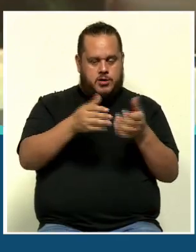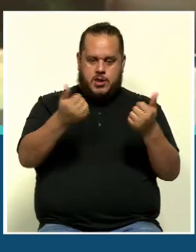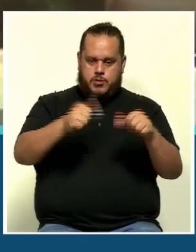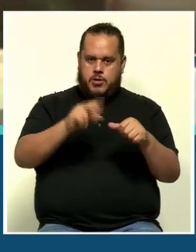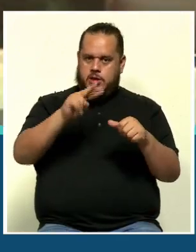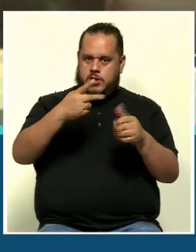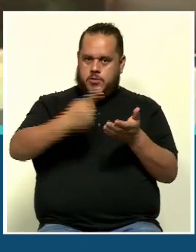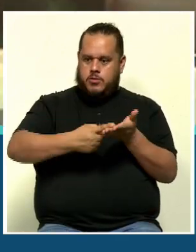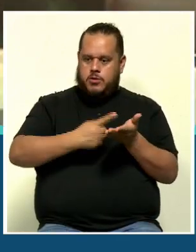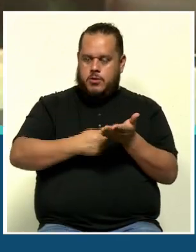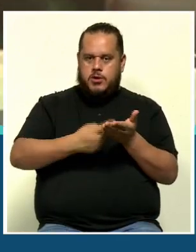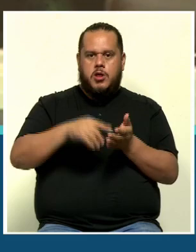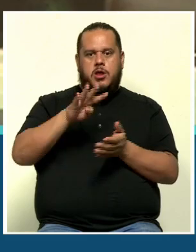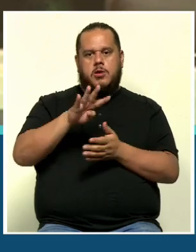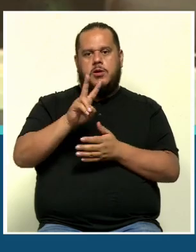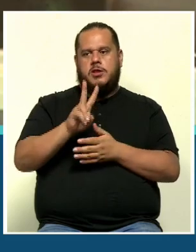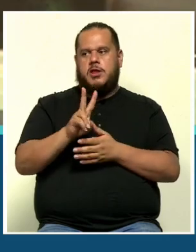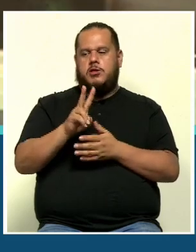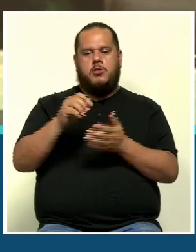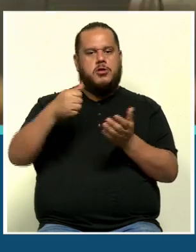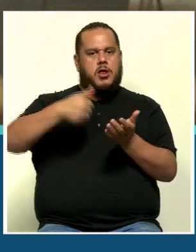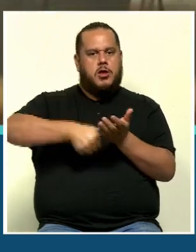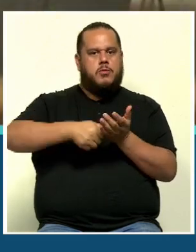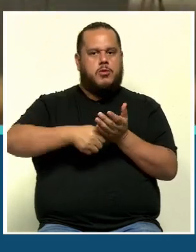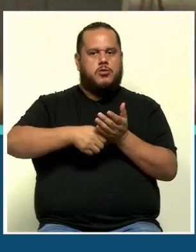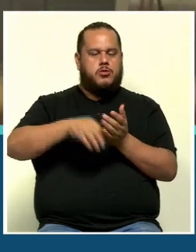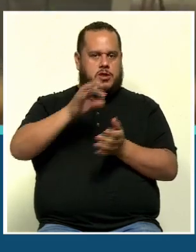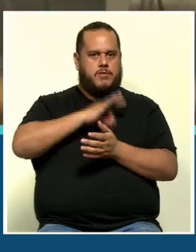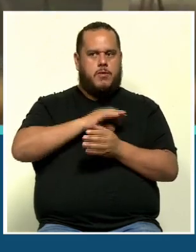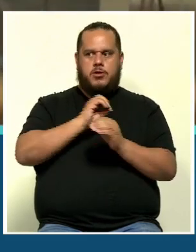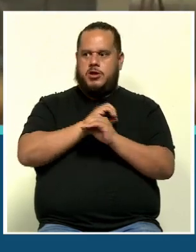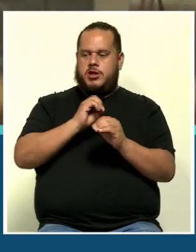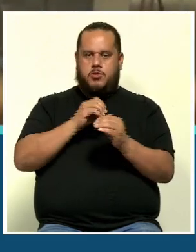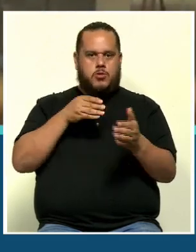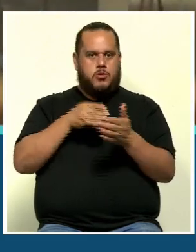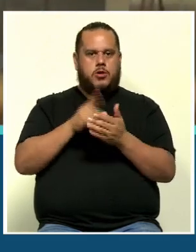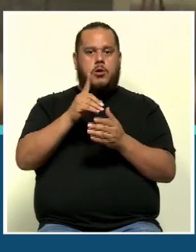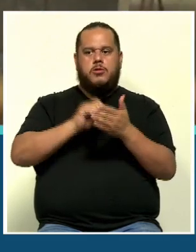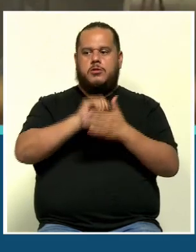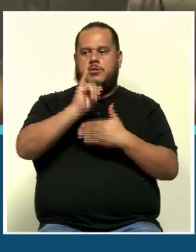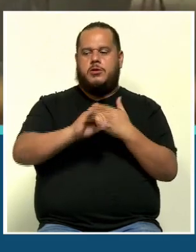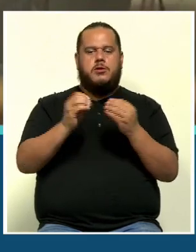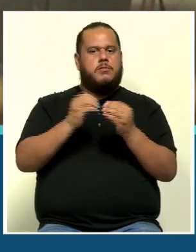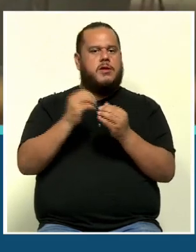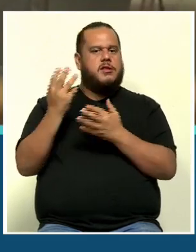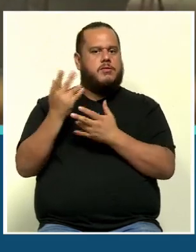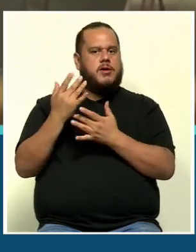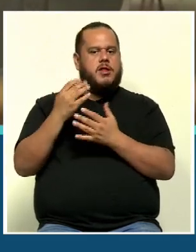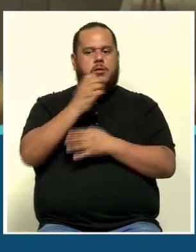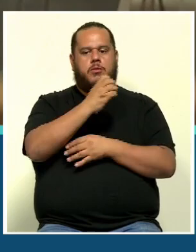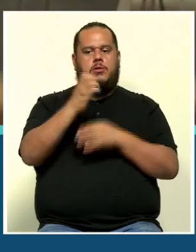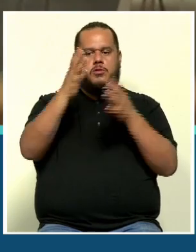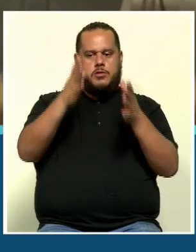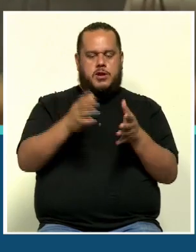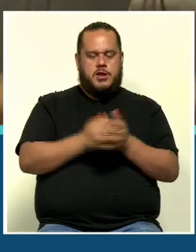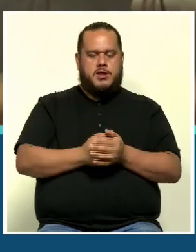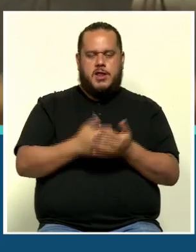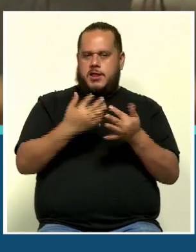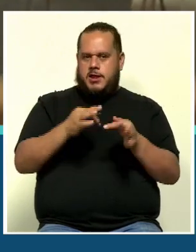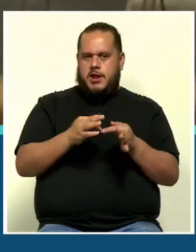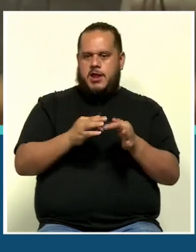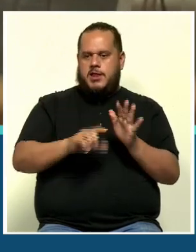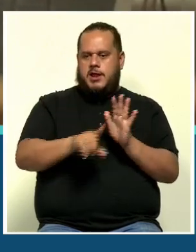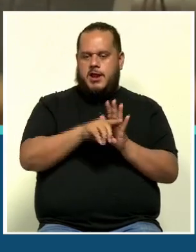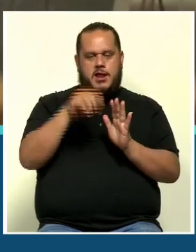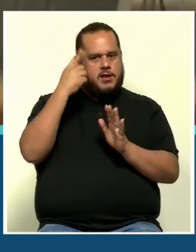debate y con 42 votos a favor y ninguno en contra, uno de los proyectos más esperados por los costarricenses. Se trata de la ley